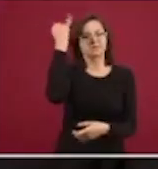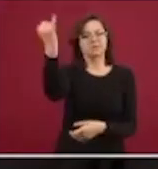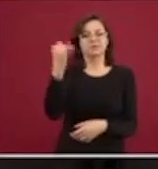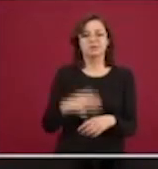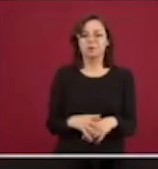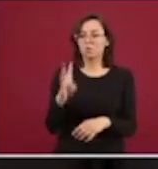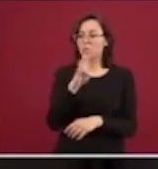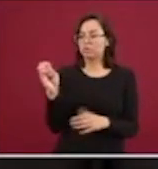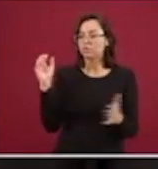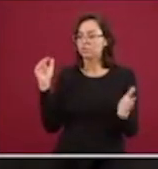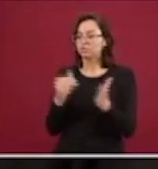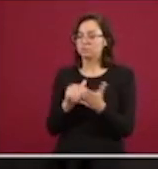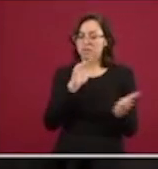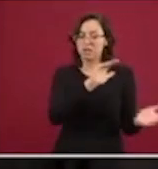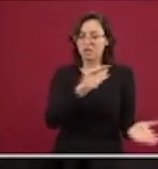400,000 barriles menos.